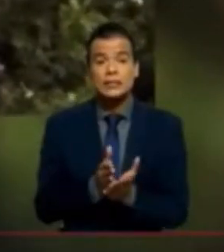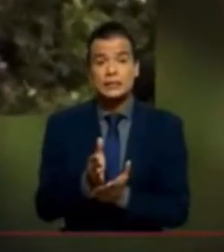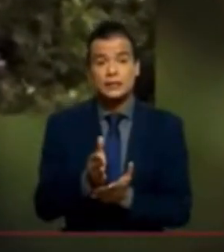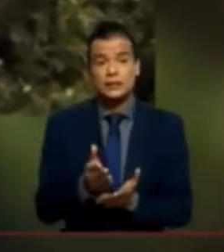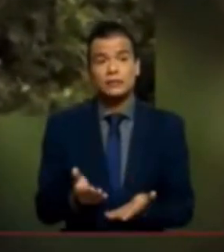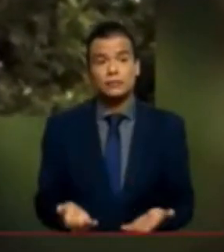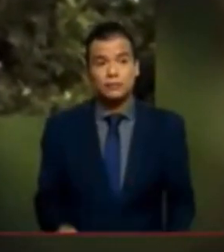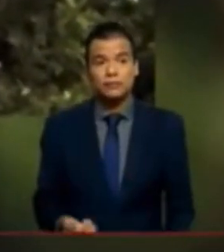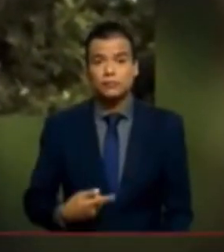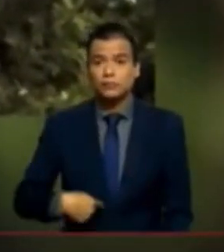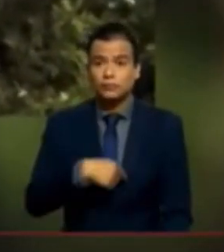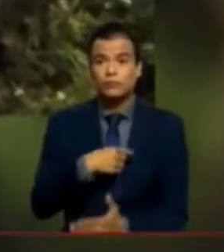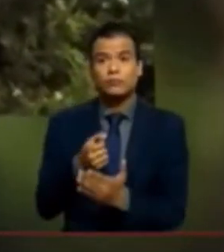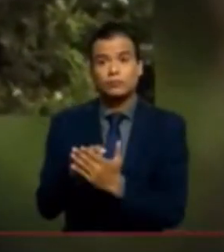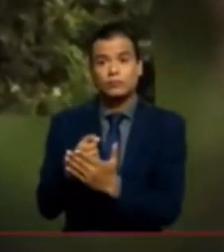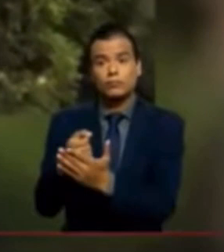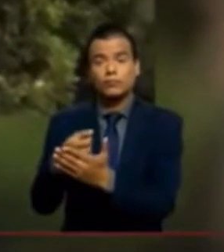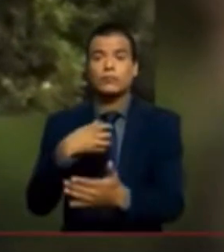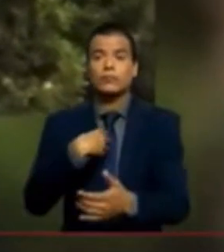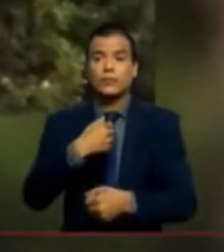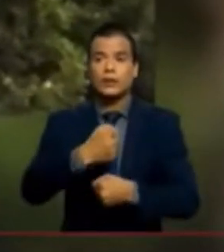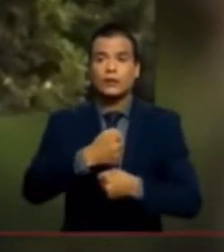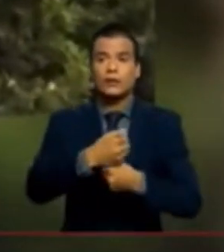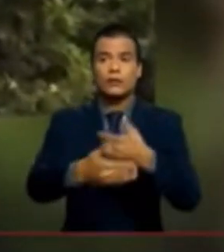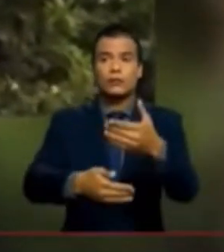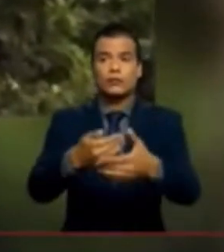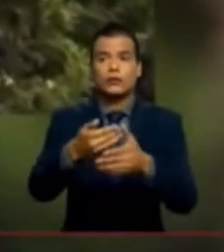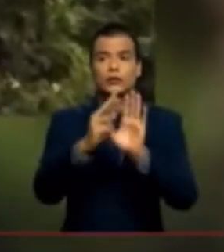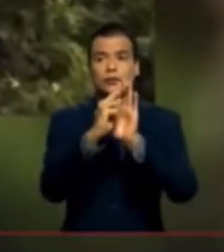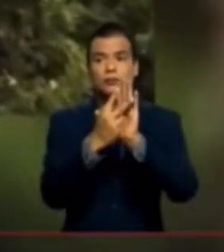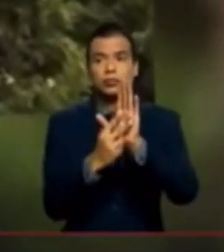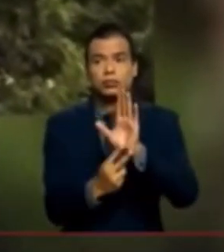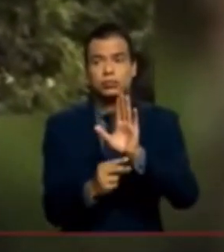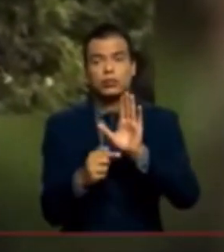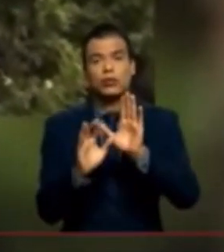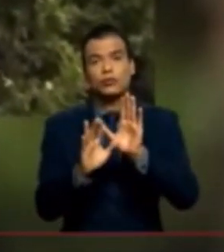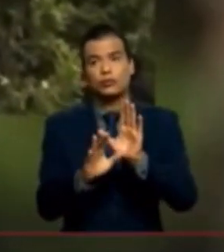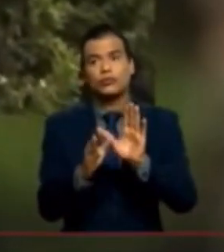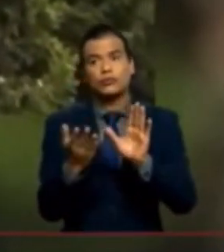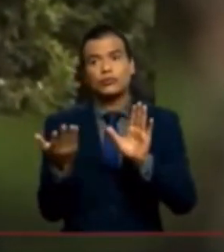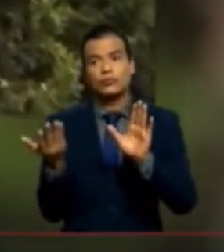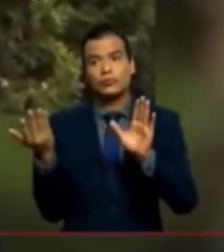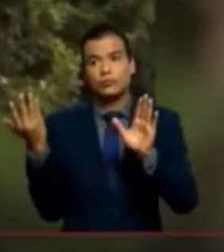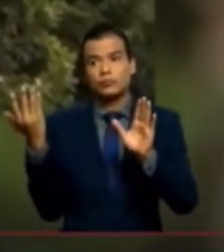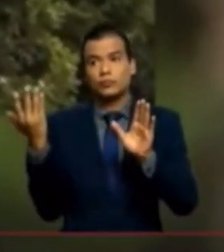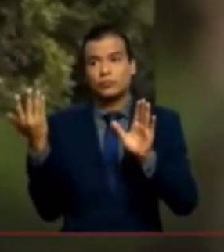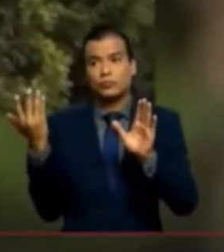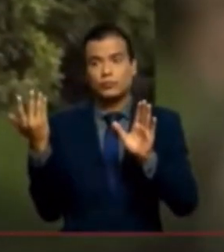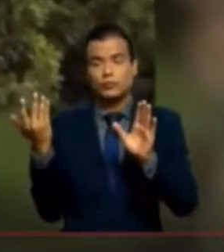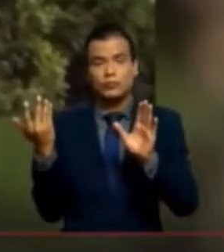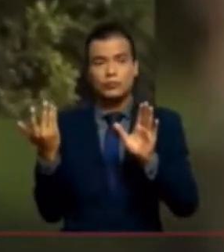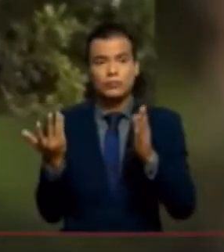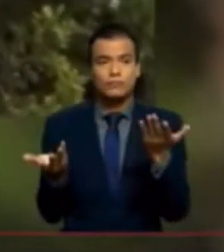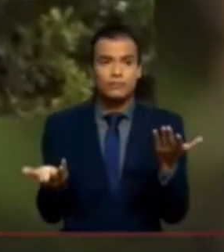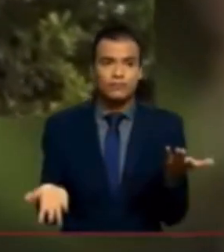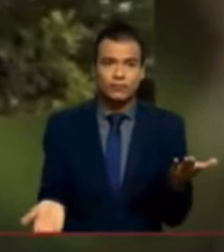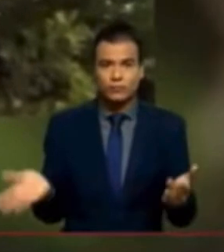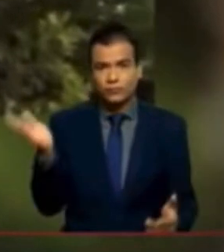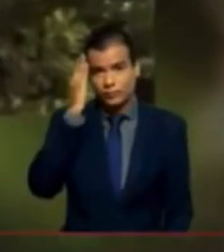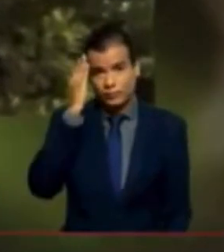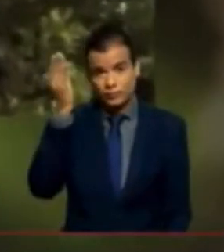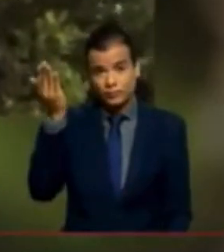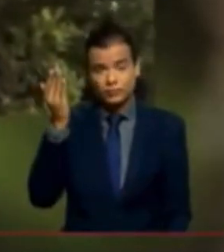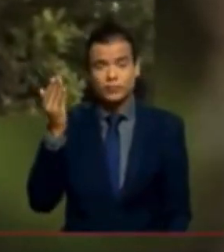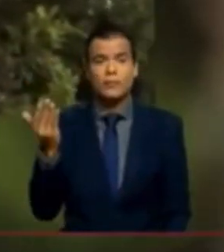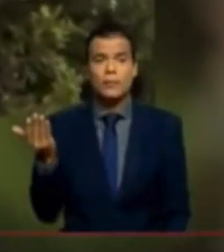Hemos insistido en que haya una reforma laboral que se ocupe de disminuir el desempleo, que no cree nuevo